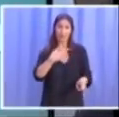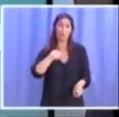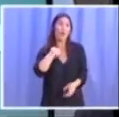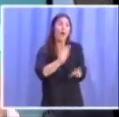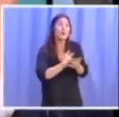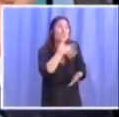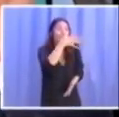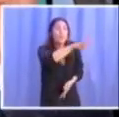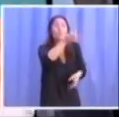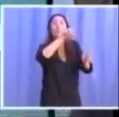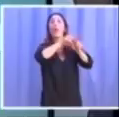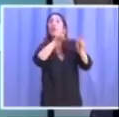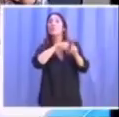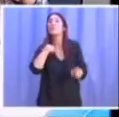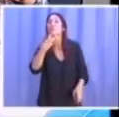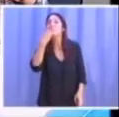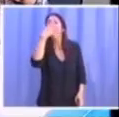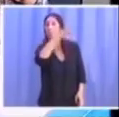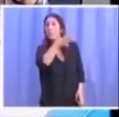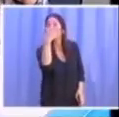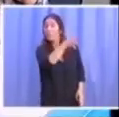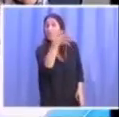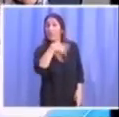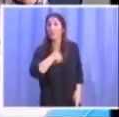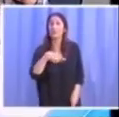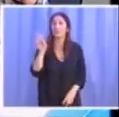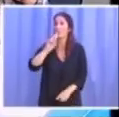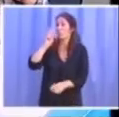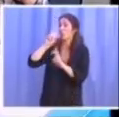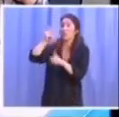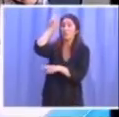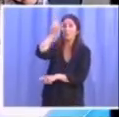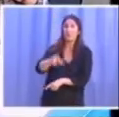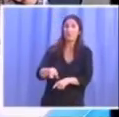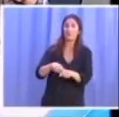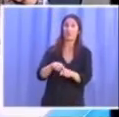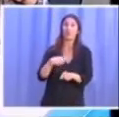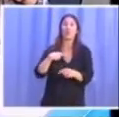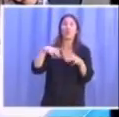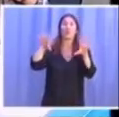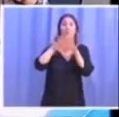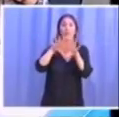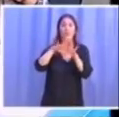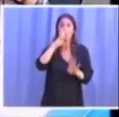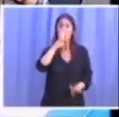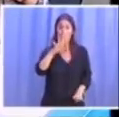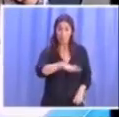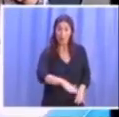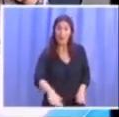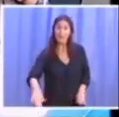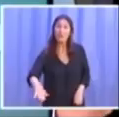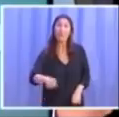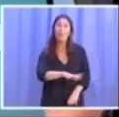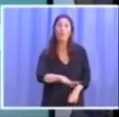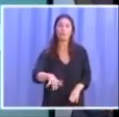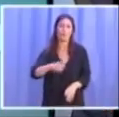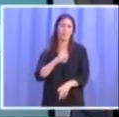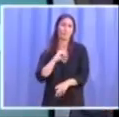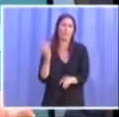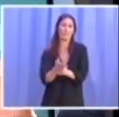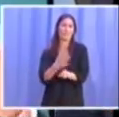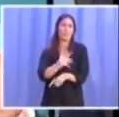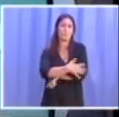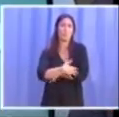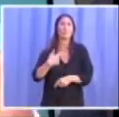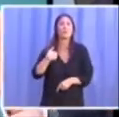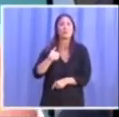visto ningún plan específico que para no una hecho ciudad nada, que tiene 4 de cada 10 niños en riesgo de pobreza. Y sí he visto en